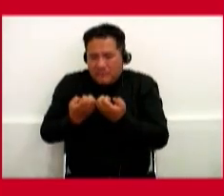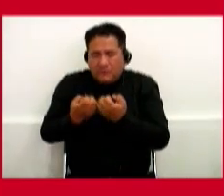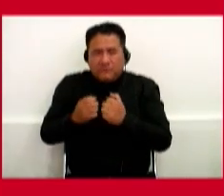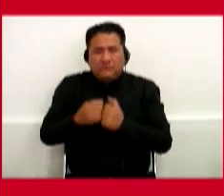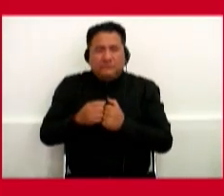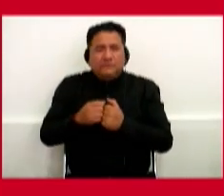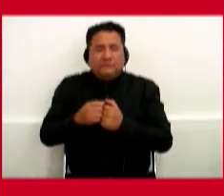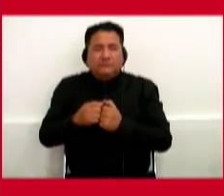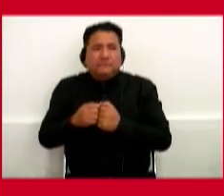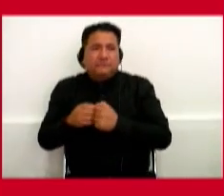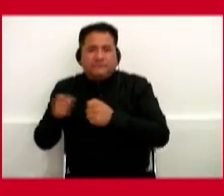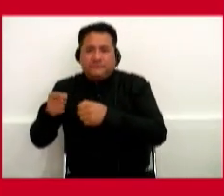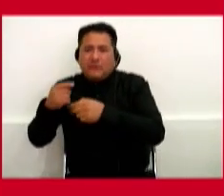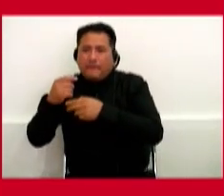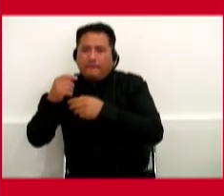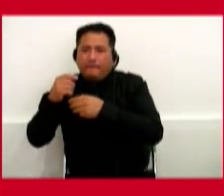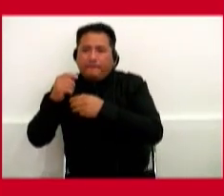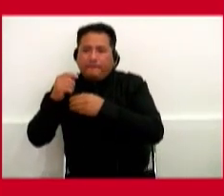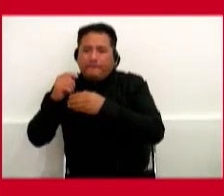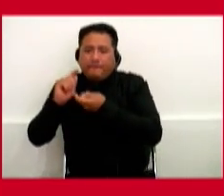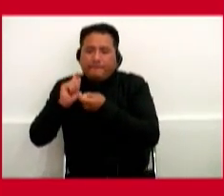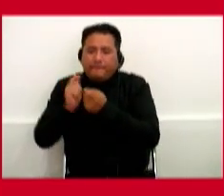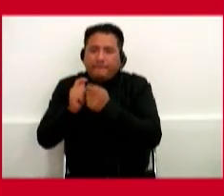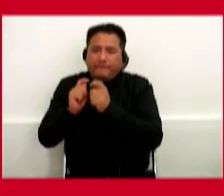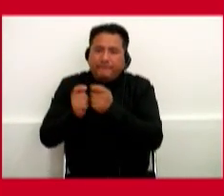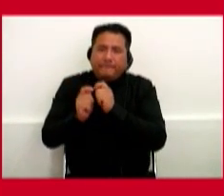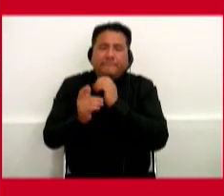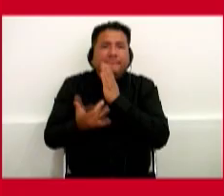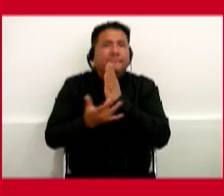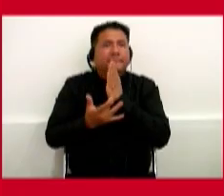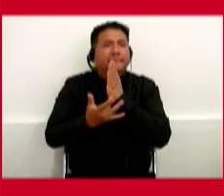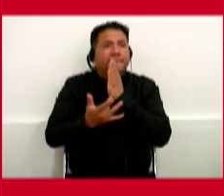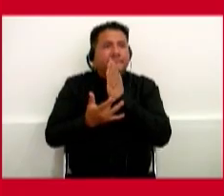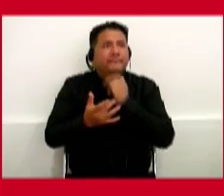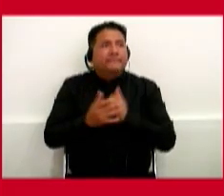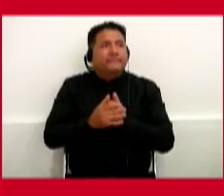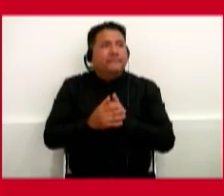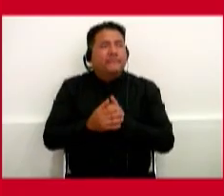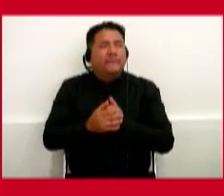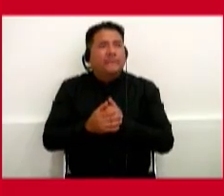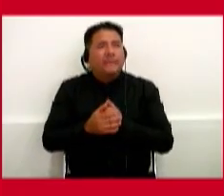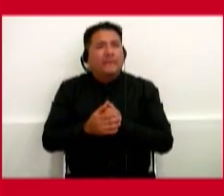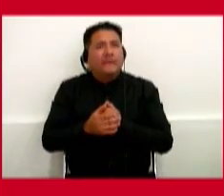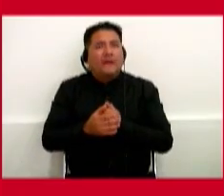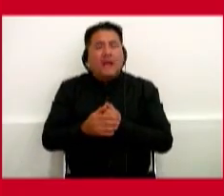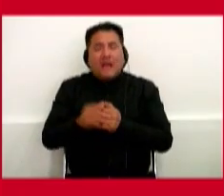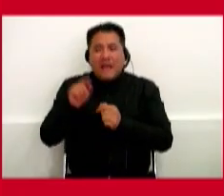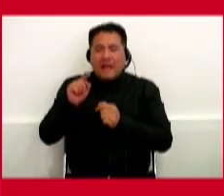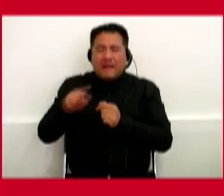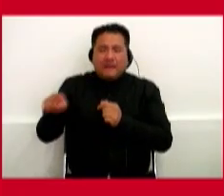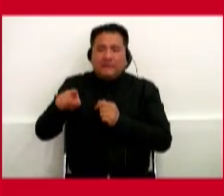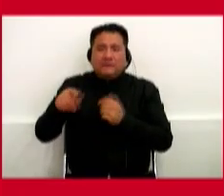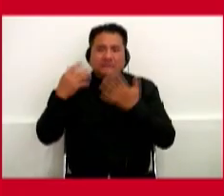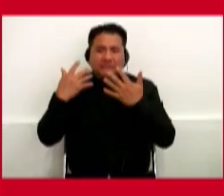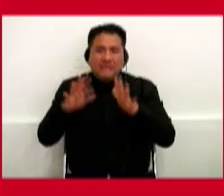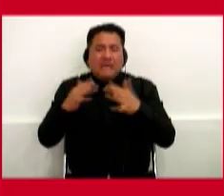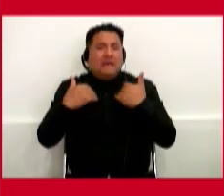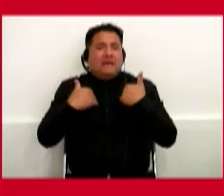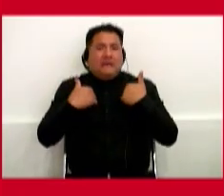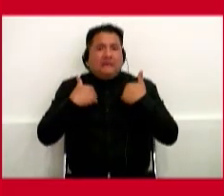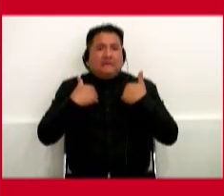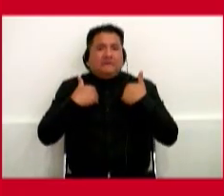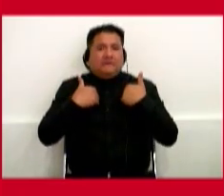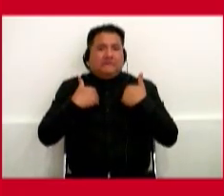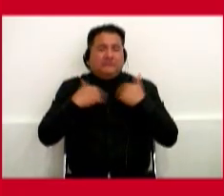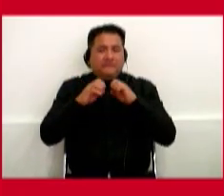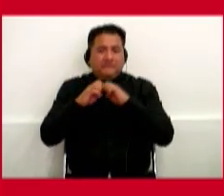modificación técnica por parte del equipo mecánico de Condestable. Ellos ya tenían este equipo